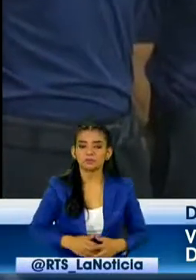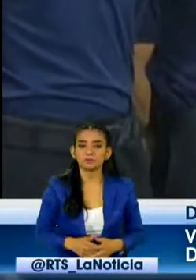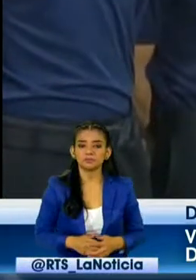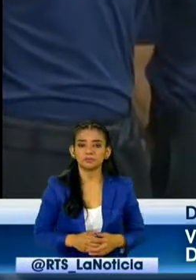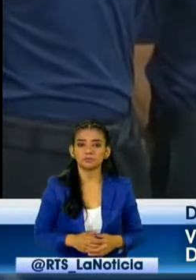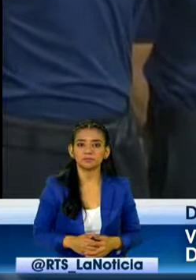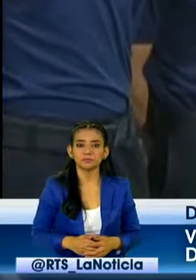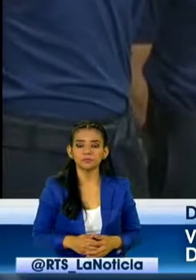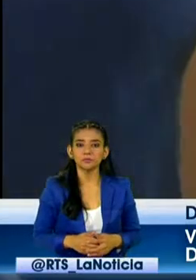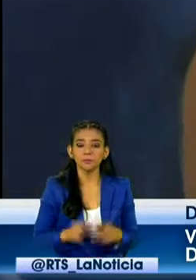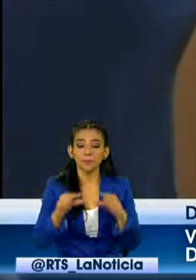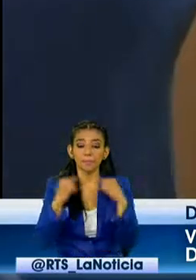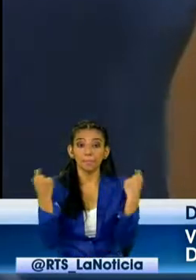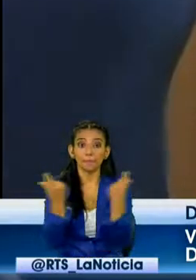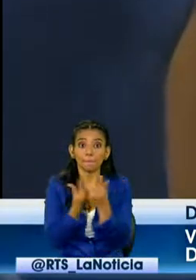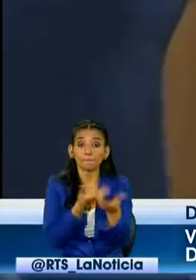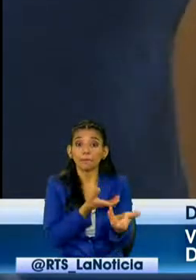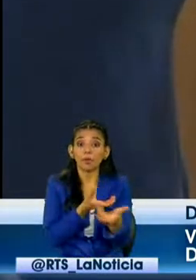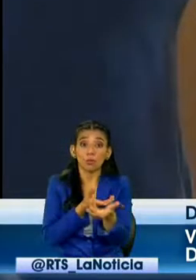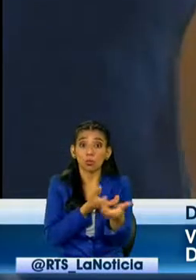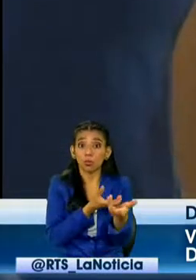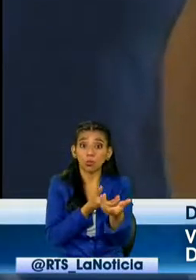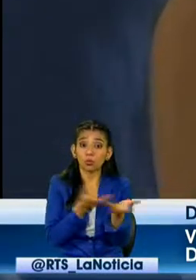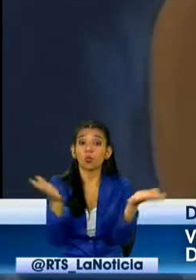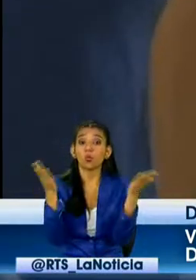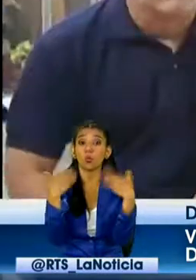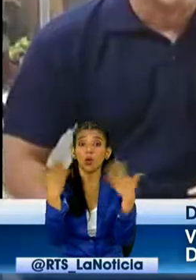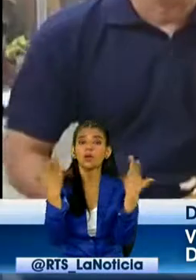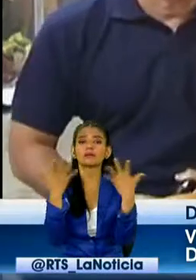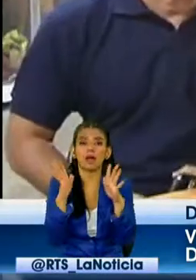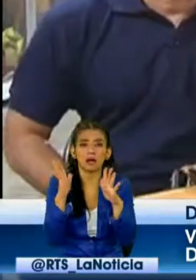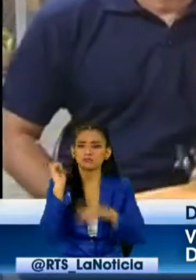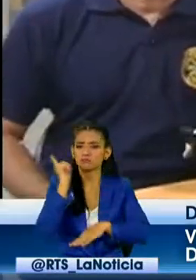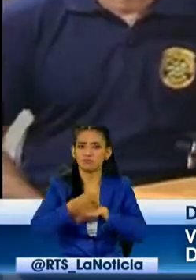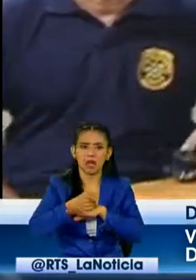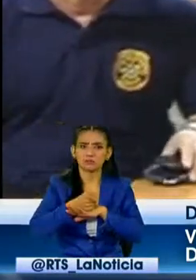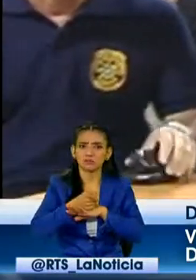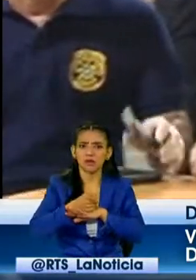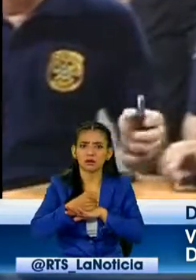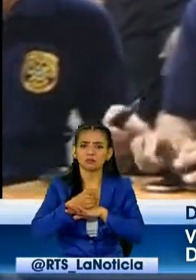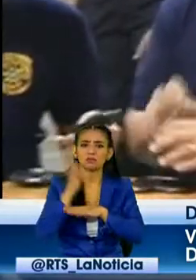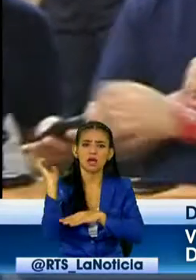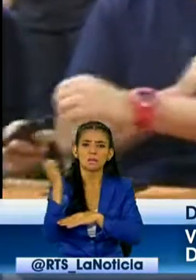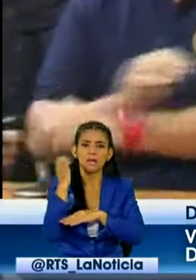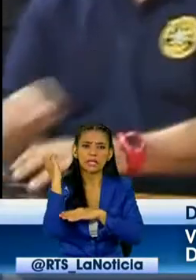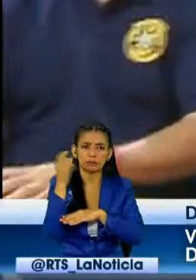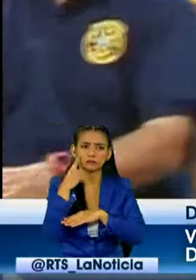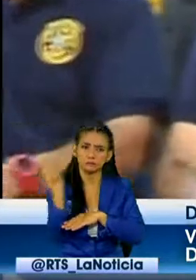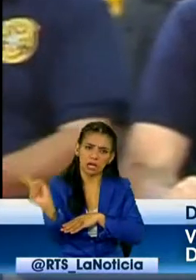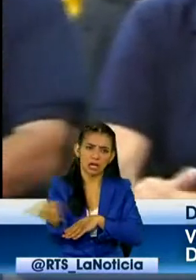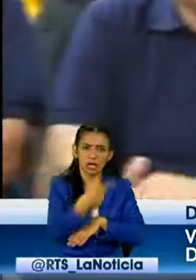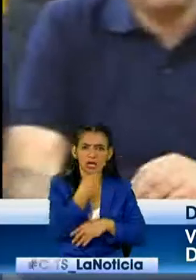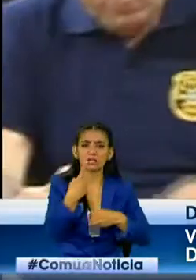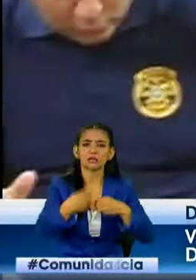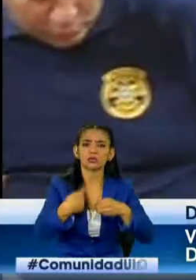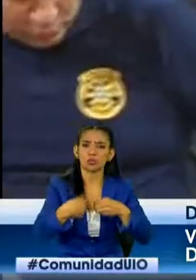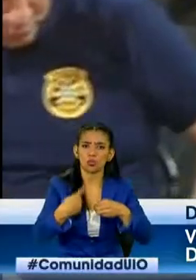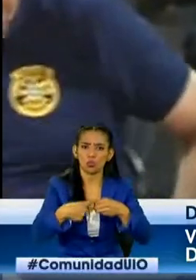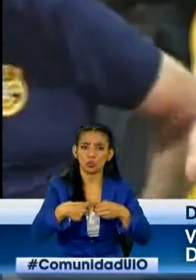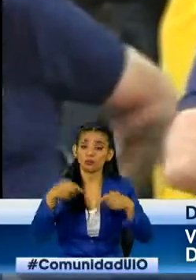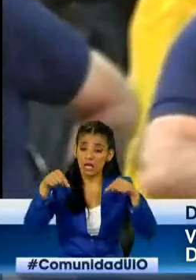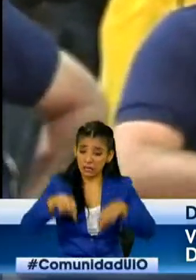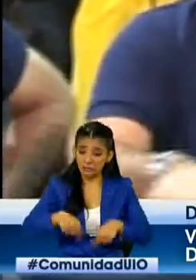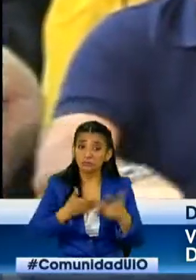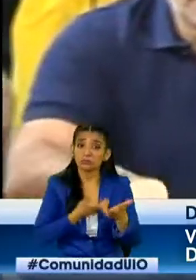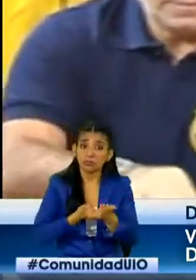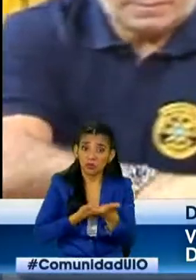Cuerpo de Bomberos de Guayaquil ha activado la división forestal apoyada por el resto de bomberos de la